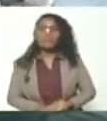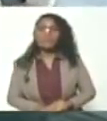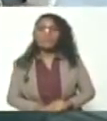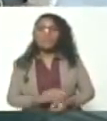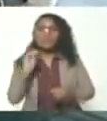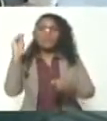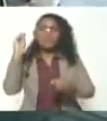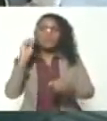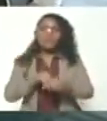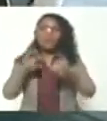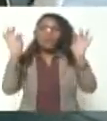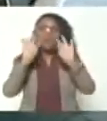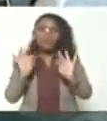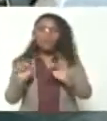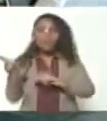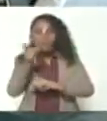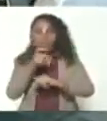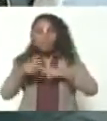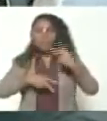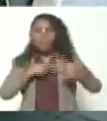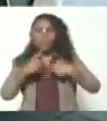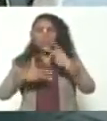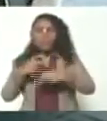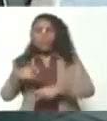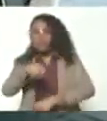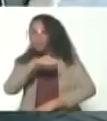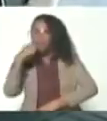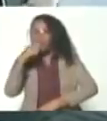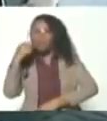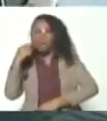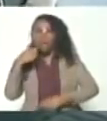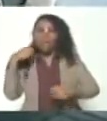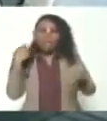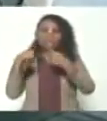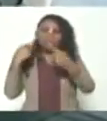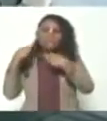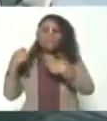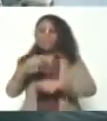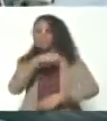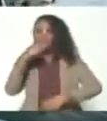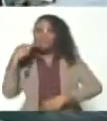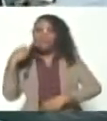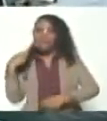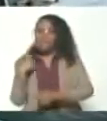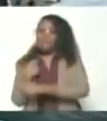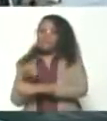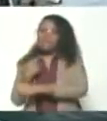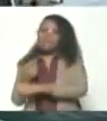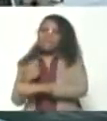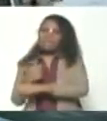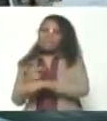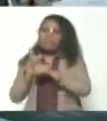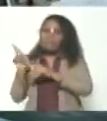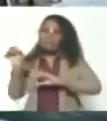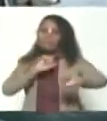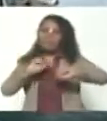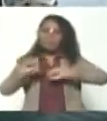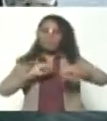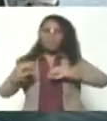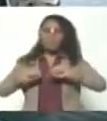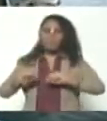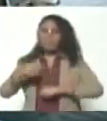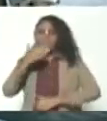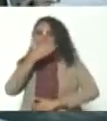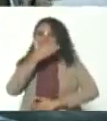instalado el modelo, buscaban con la producción de drogas y la venta de drogas ahí financiar este movimiento